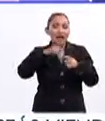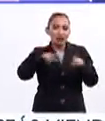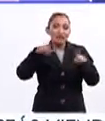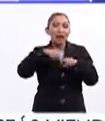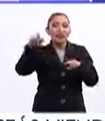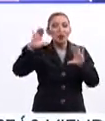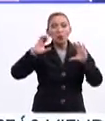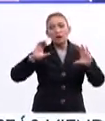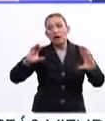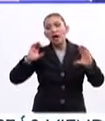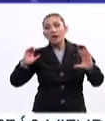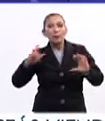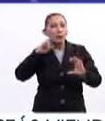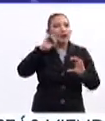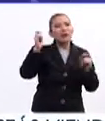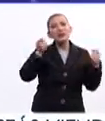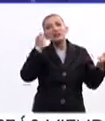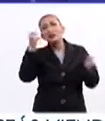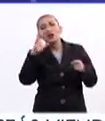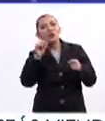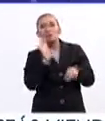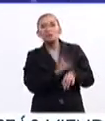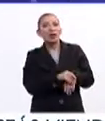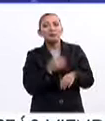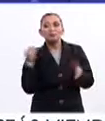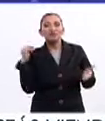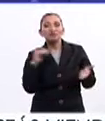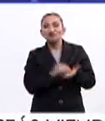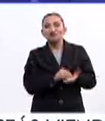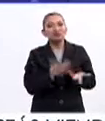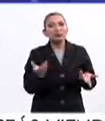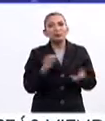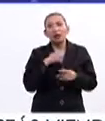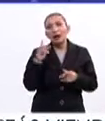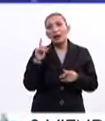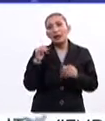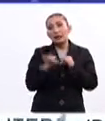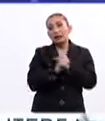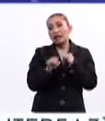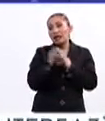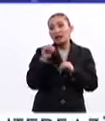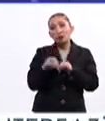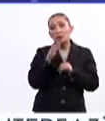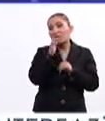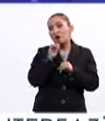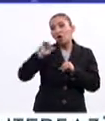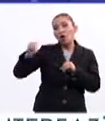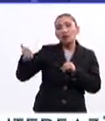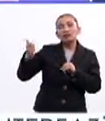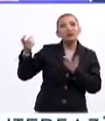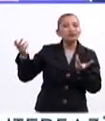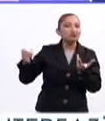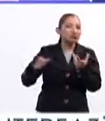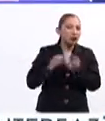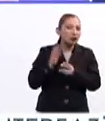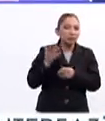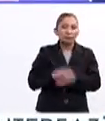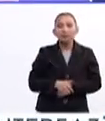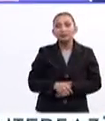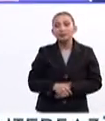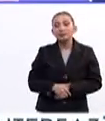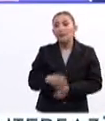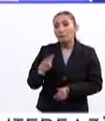poco de cuidado, porque hay festivales que no te permiten ponerlo, por ejemplo, en plataformas digitales, en alguna de estos